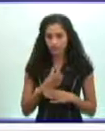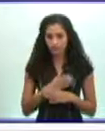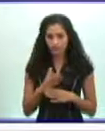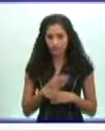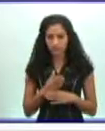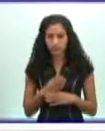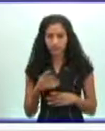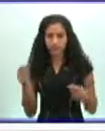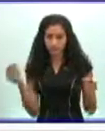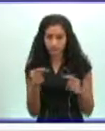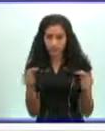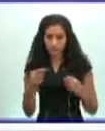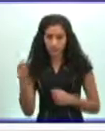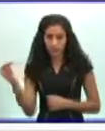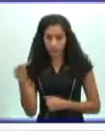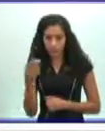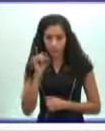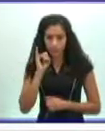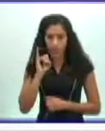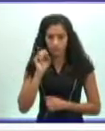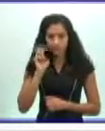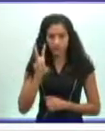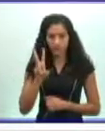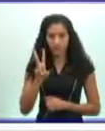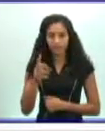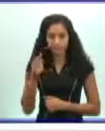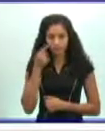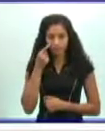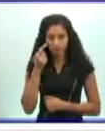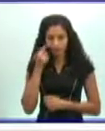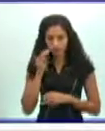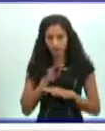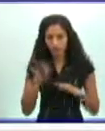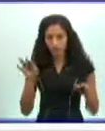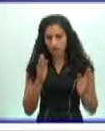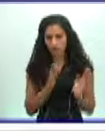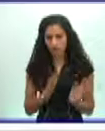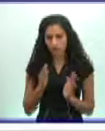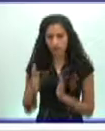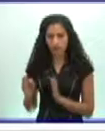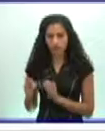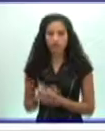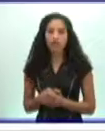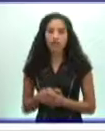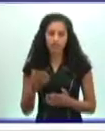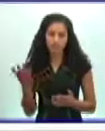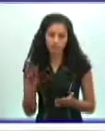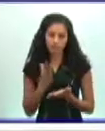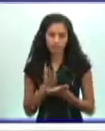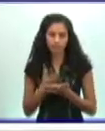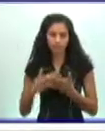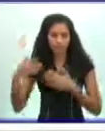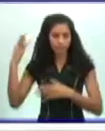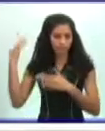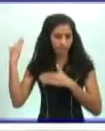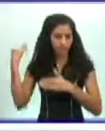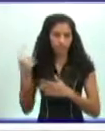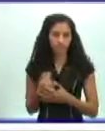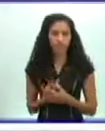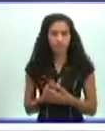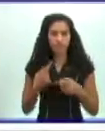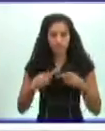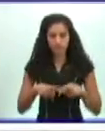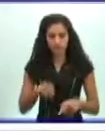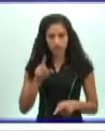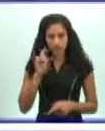menos 63, pues ya conoces el procedimiento desde nuestro encuentro anterior. Pero